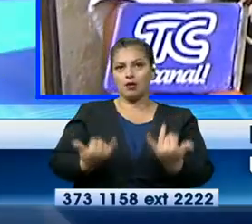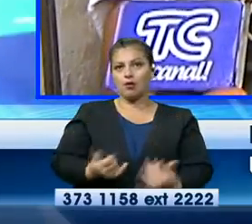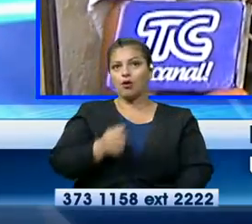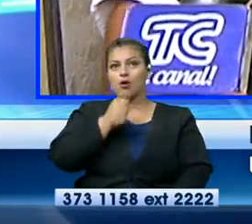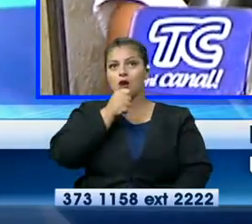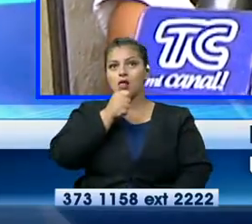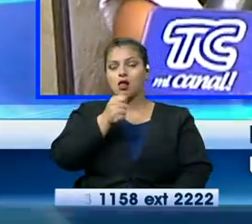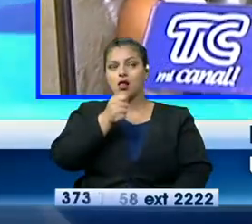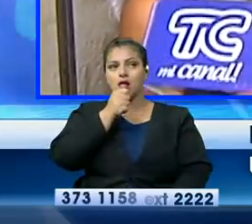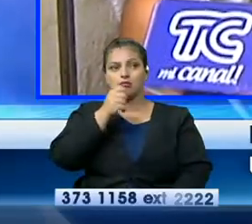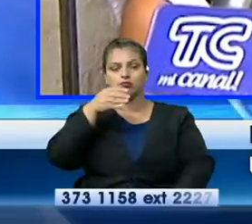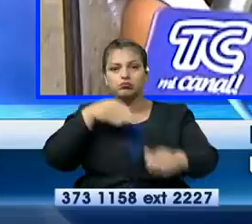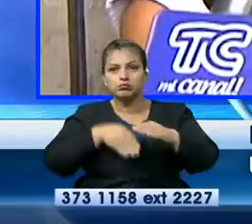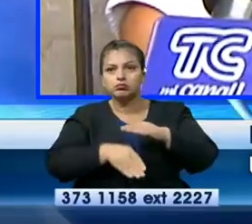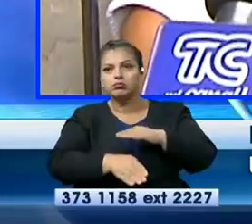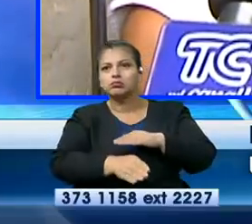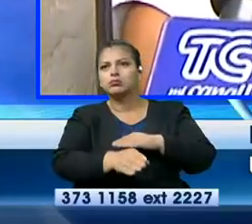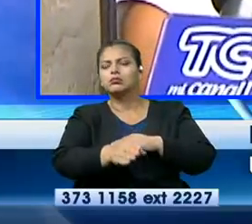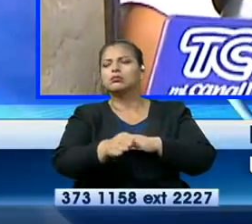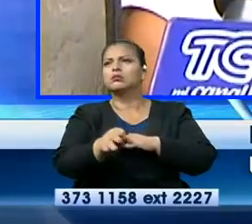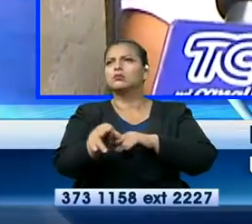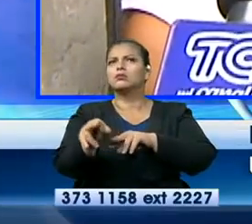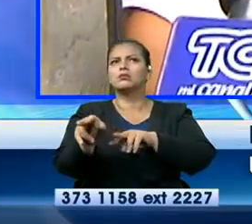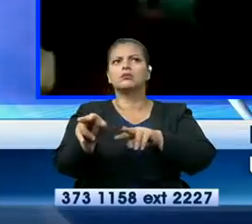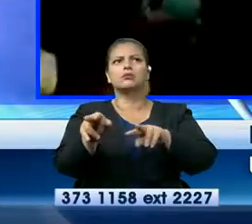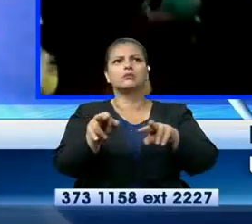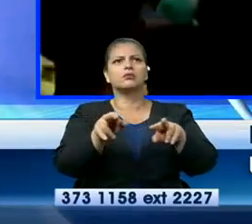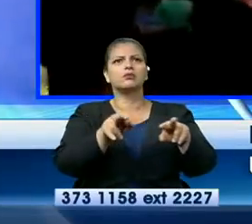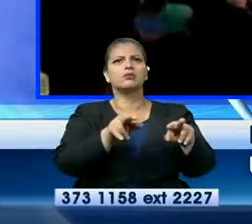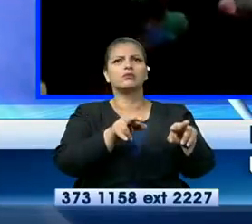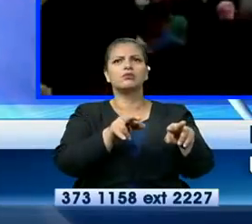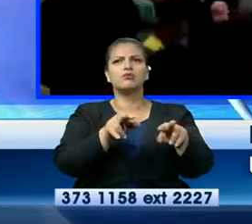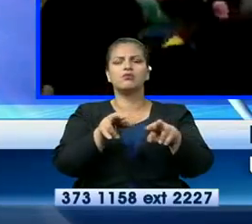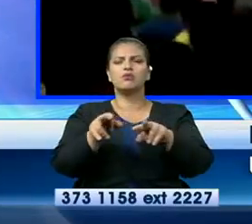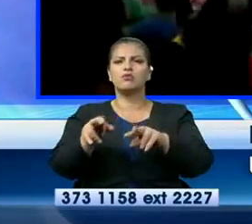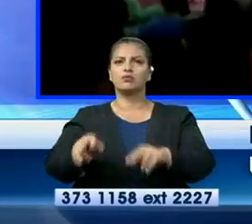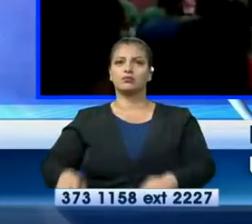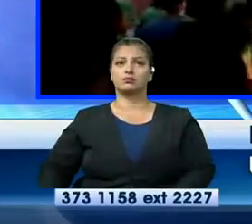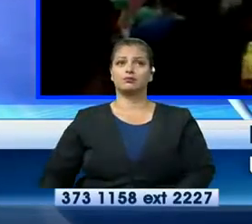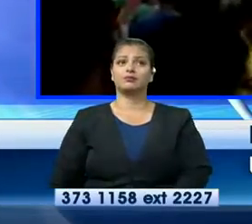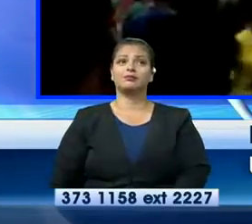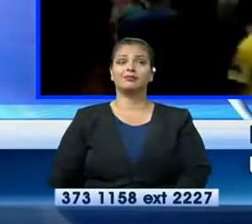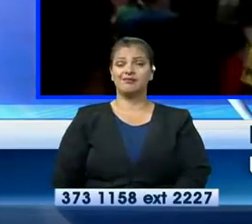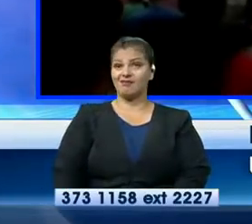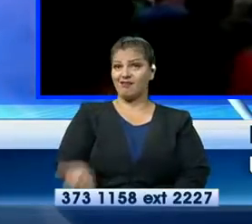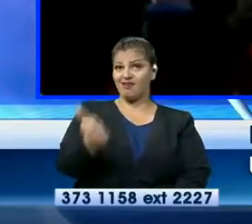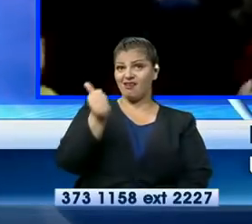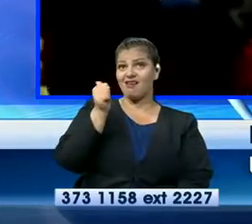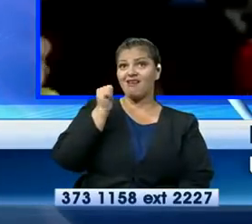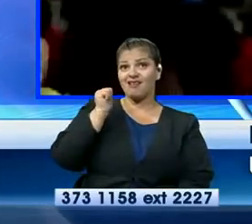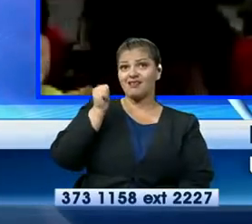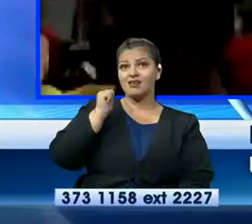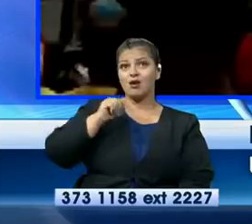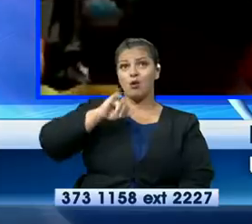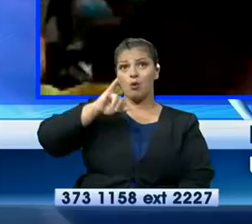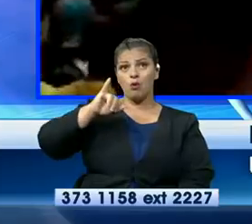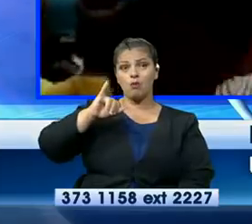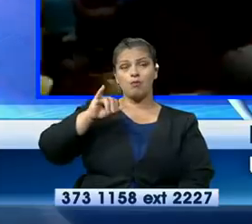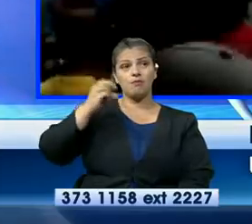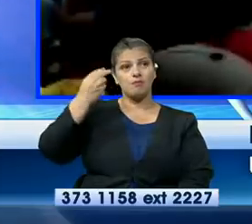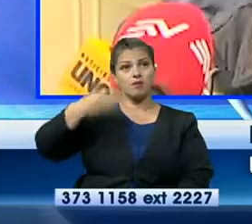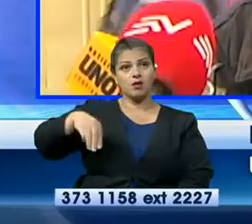este este lugar que se vio afectado por un voraz incendio que la mañana de este miércoles